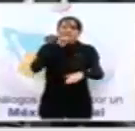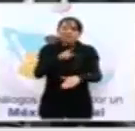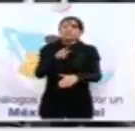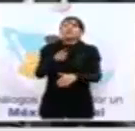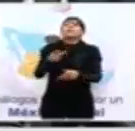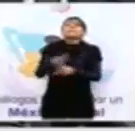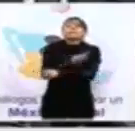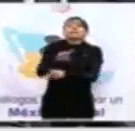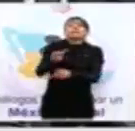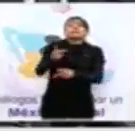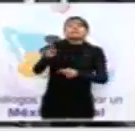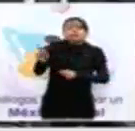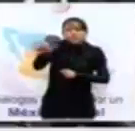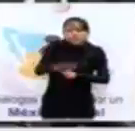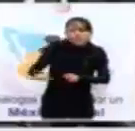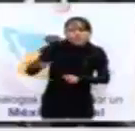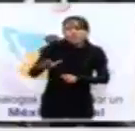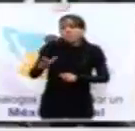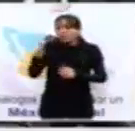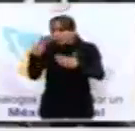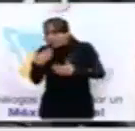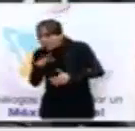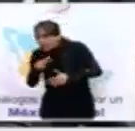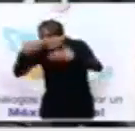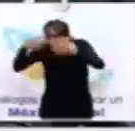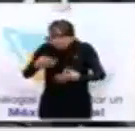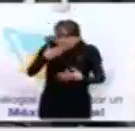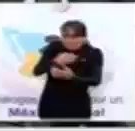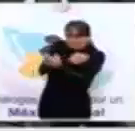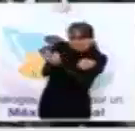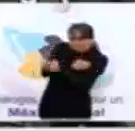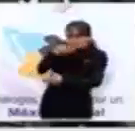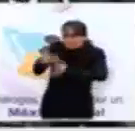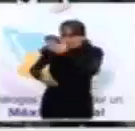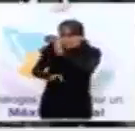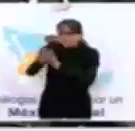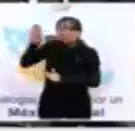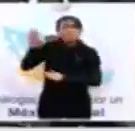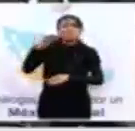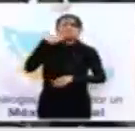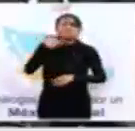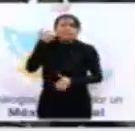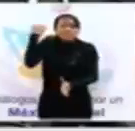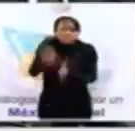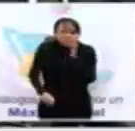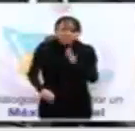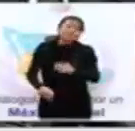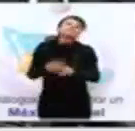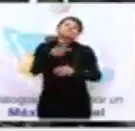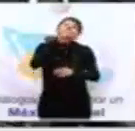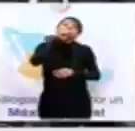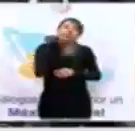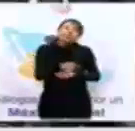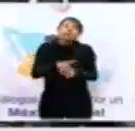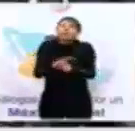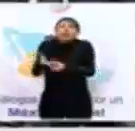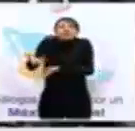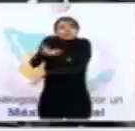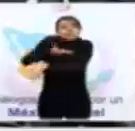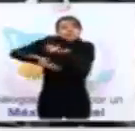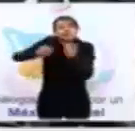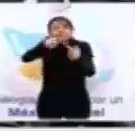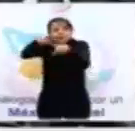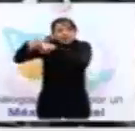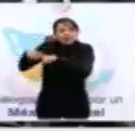de la educación que se otorga a la población en áreas rurales. Por lo tanto, es un doble problema. Ya decía yo, la